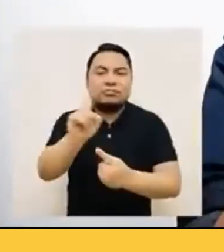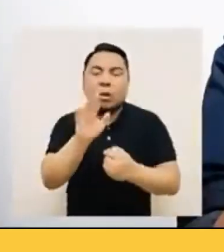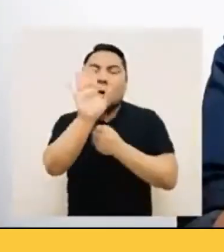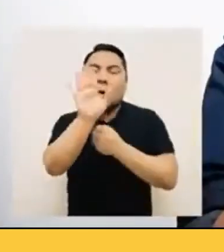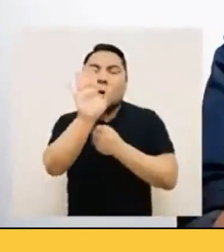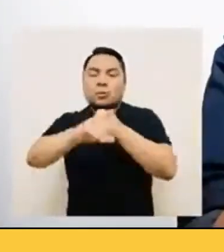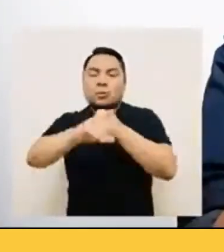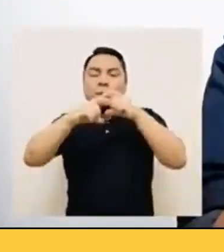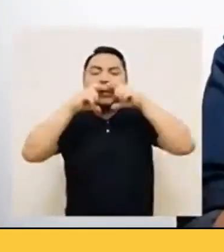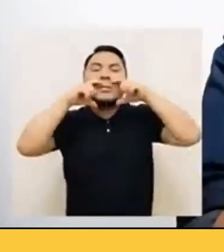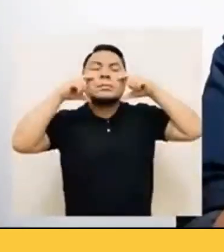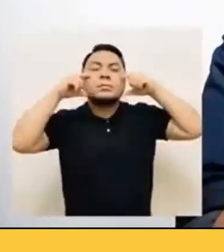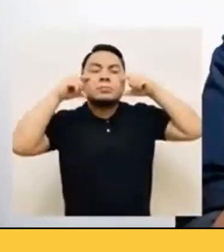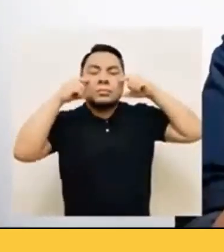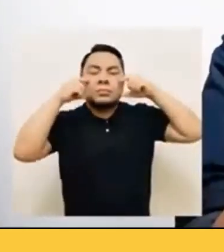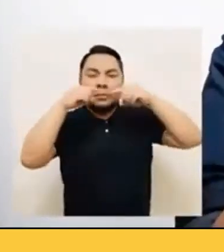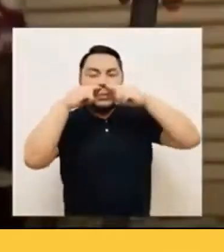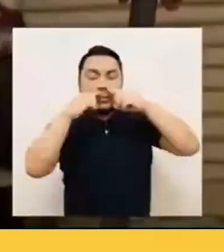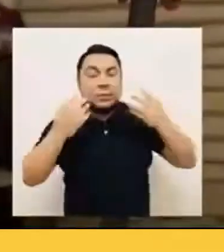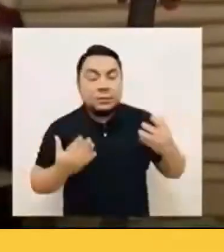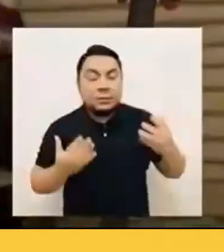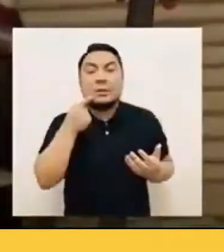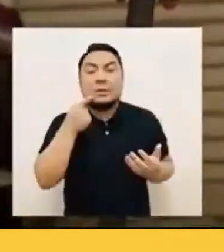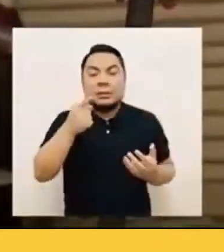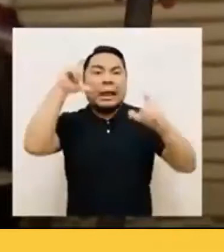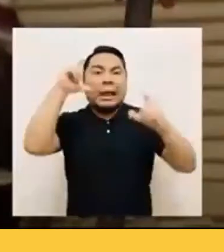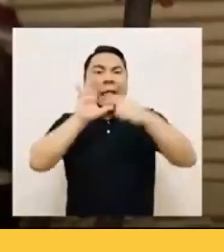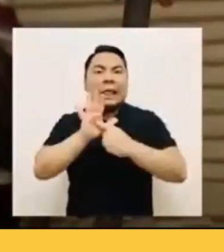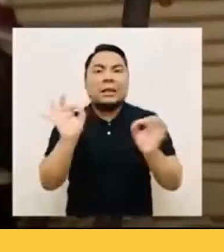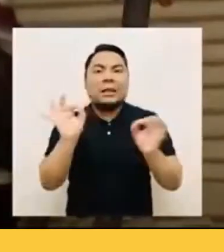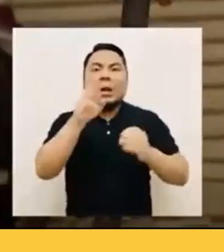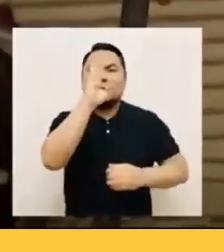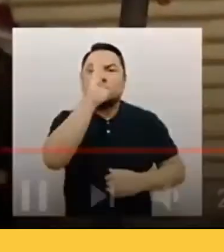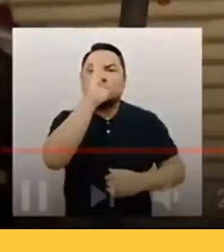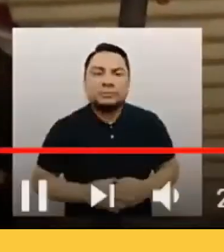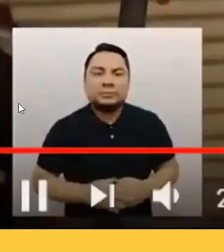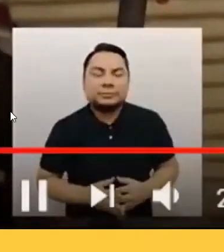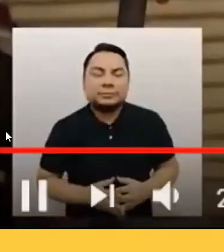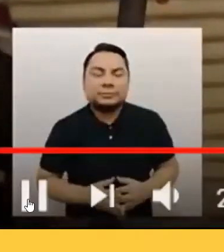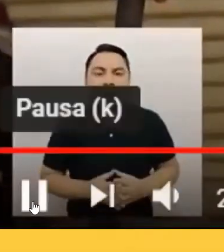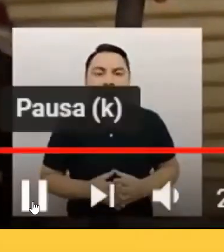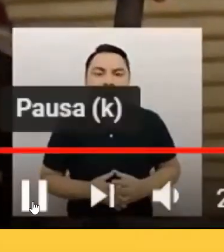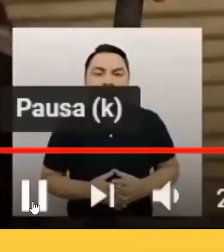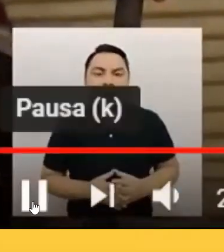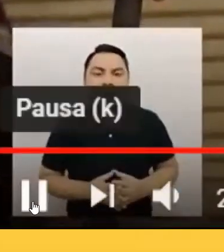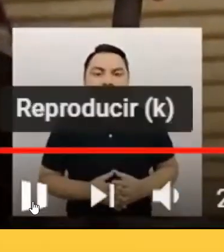y así asemejarse a las deidades, pues éstas no expresan emociones.